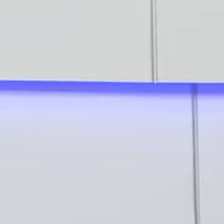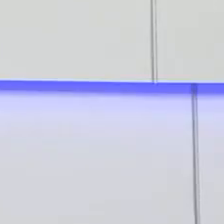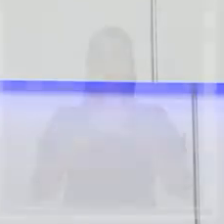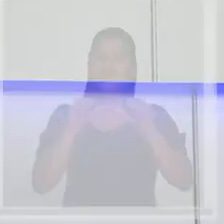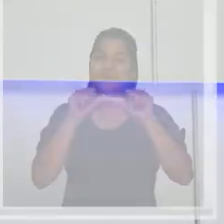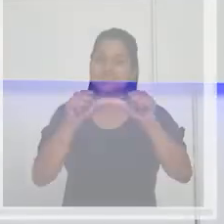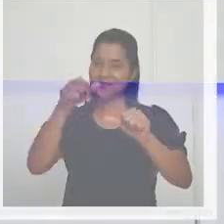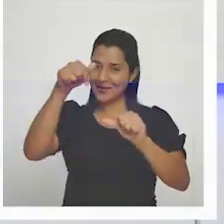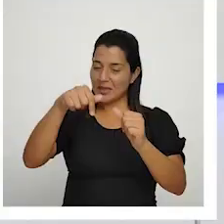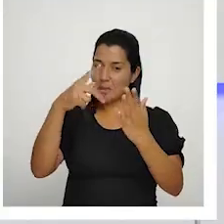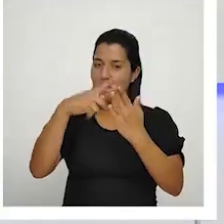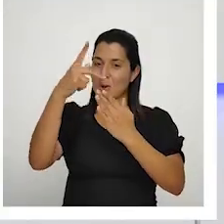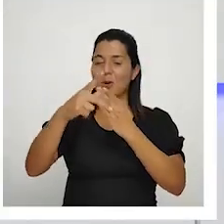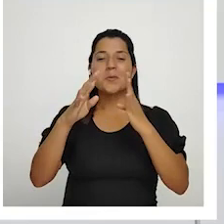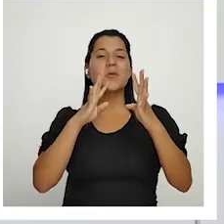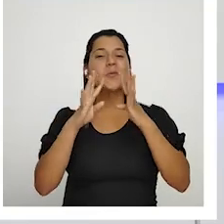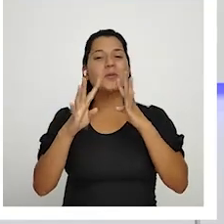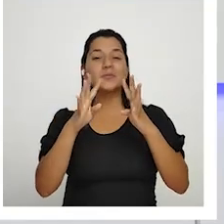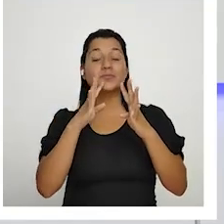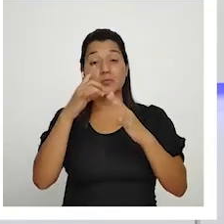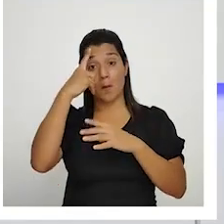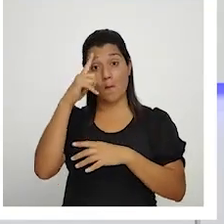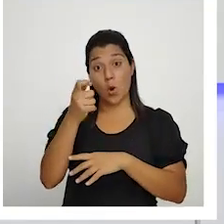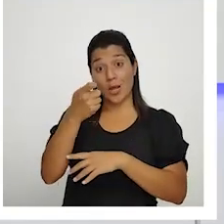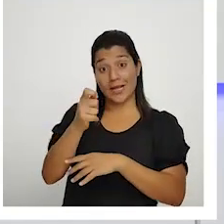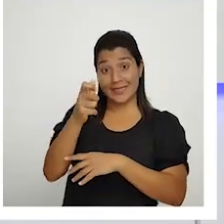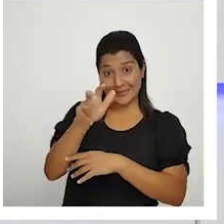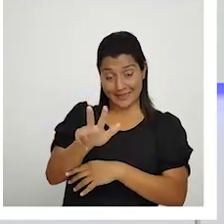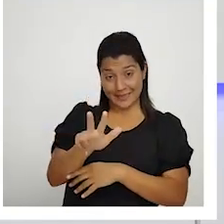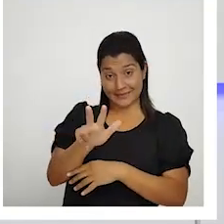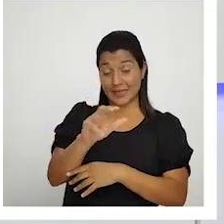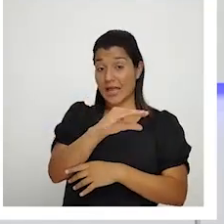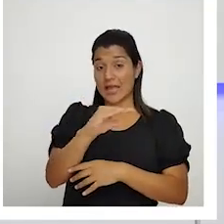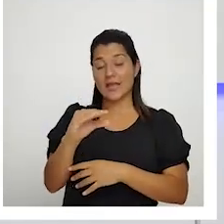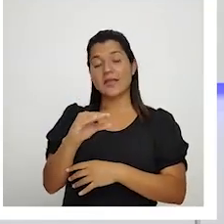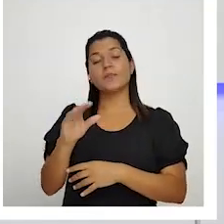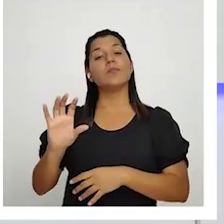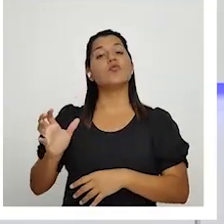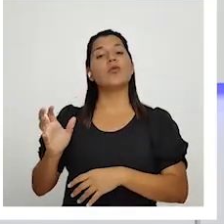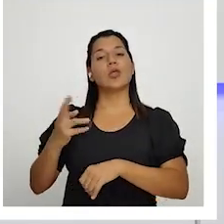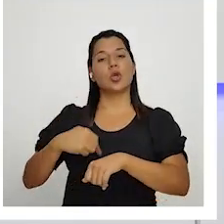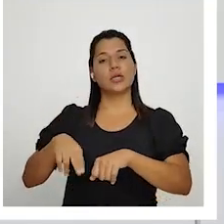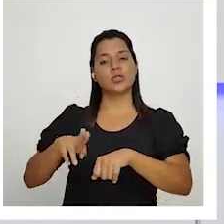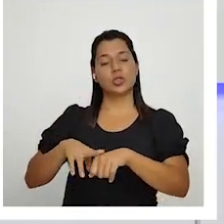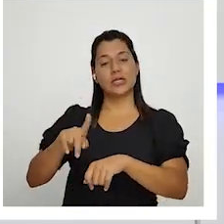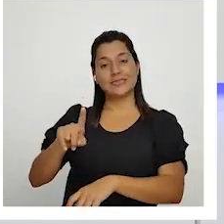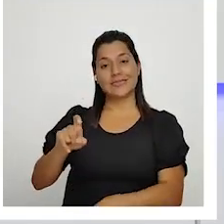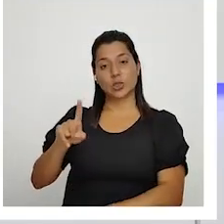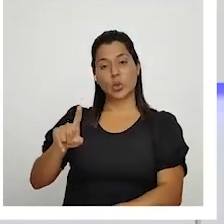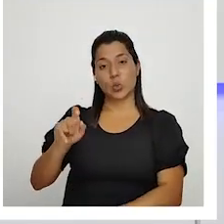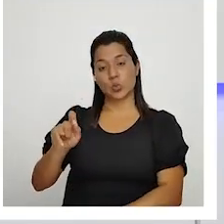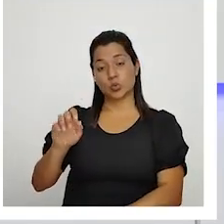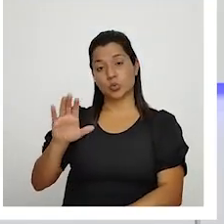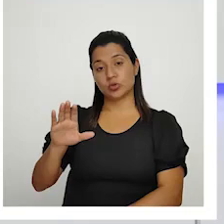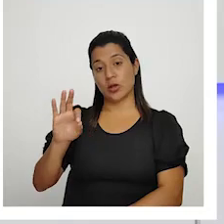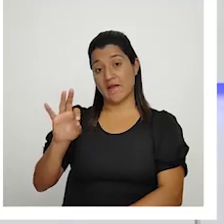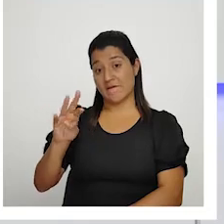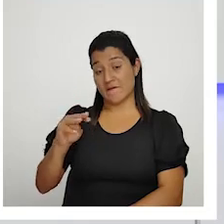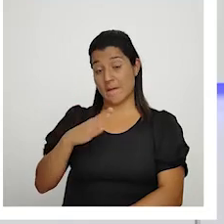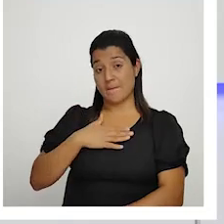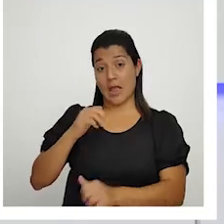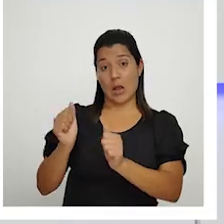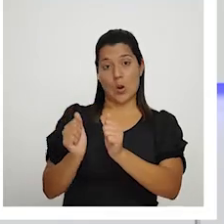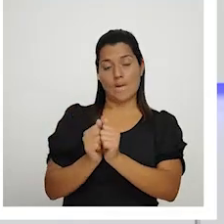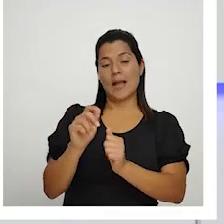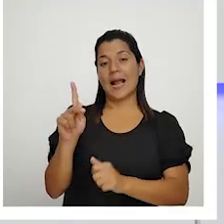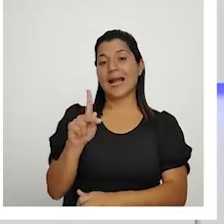Continuamos acá en el programa Conversamos a través de la pantalla de su Canal 13 y la Nacional 101.5 FM. Me acompaña Catherine Solís,